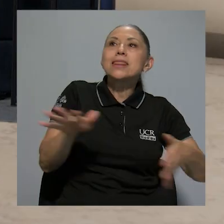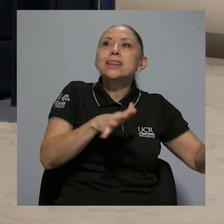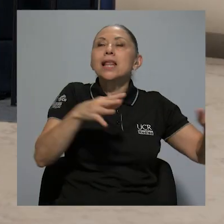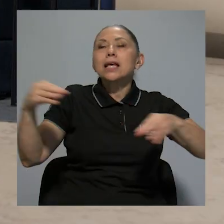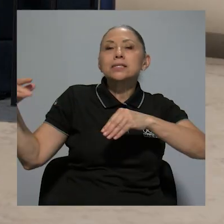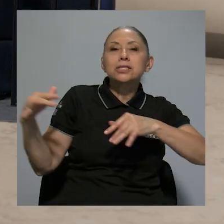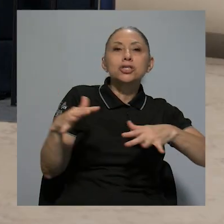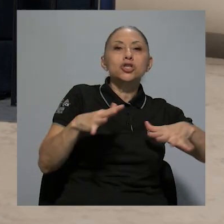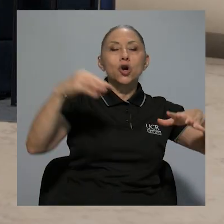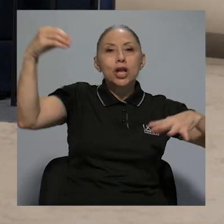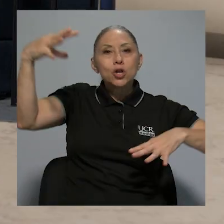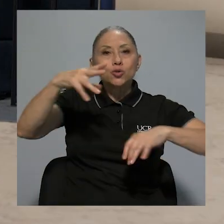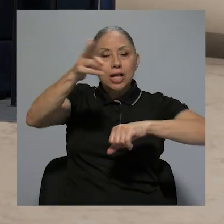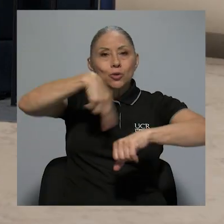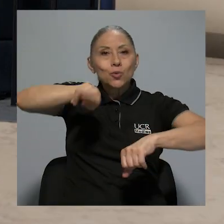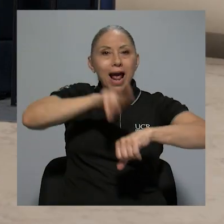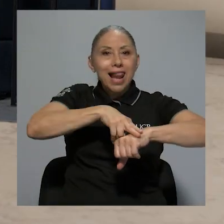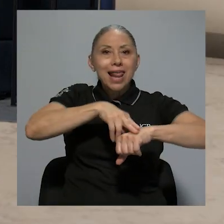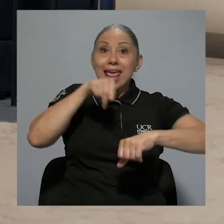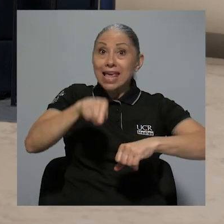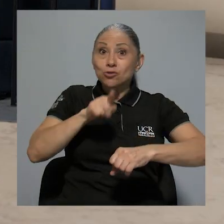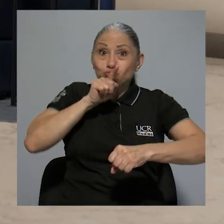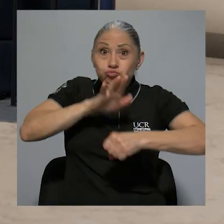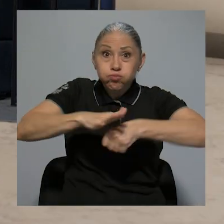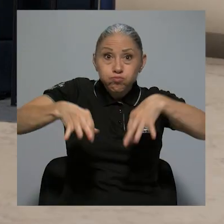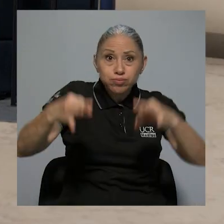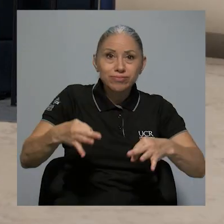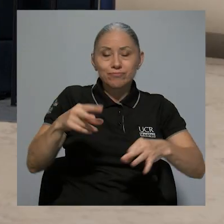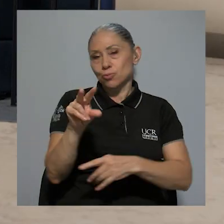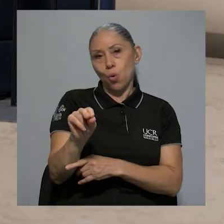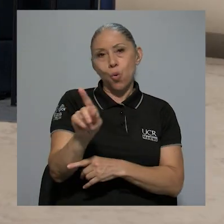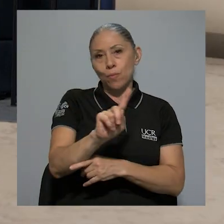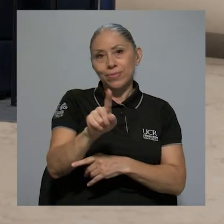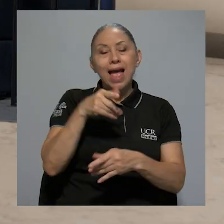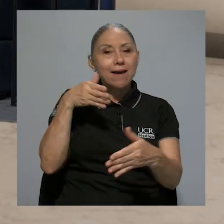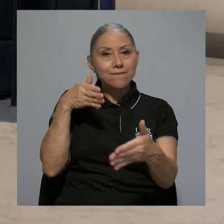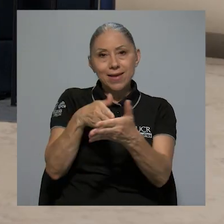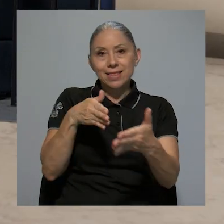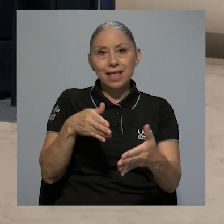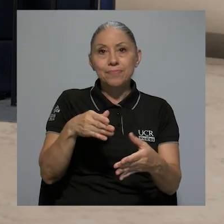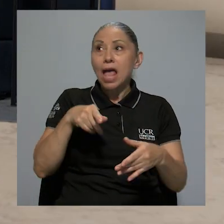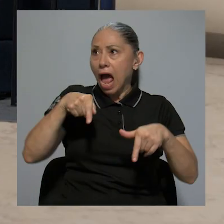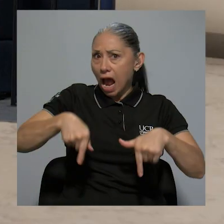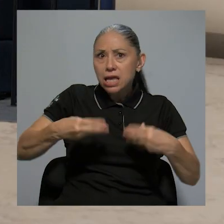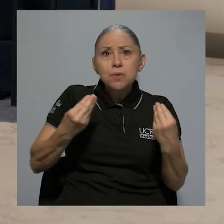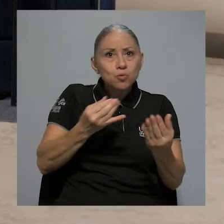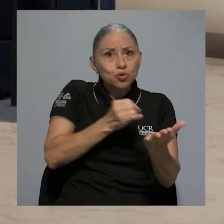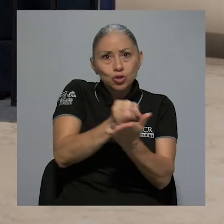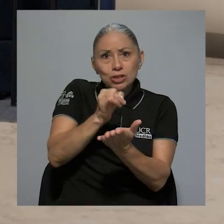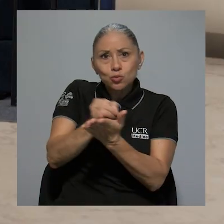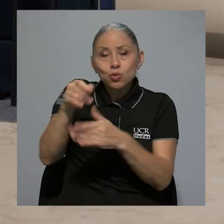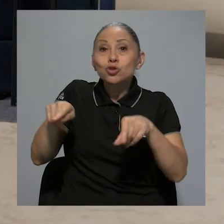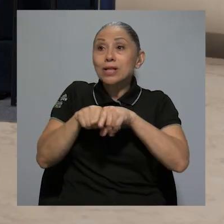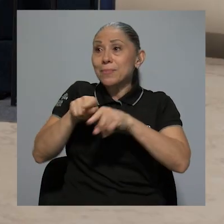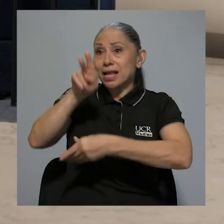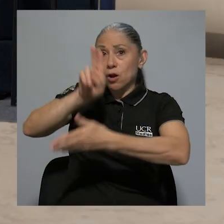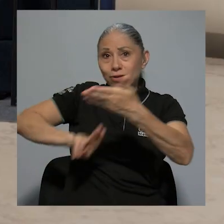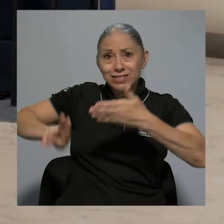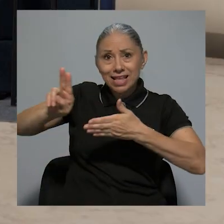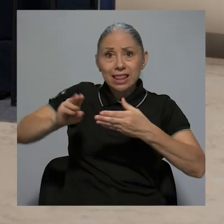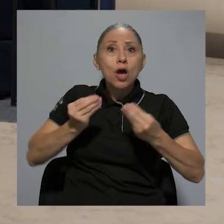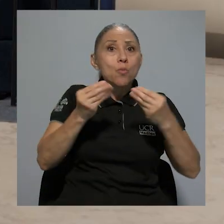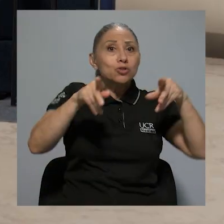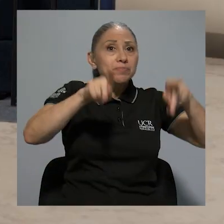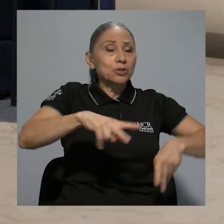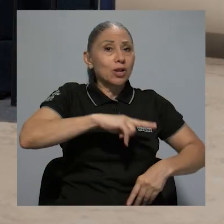no siempre se está cumpliendo, ¿verdad? Entonces, y afecta directamente. Han habido muchos estudios aquí, incluso en la universidad, y muchos de los